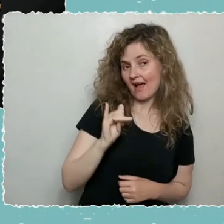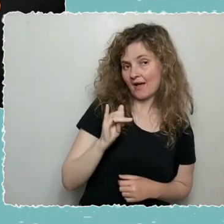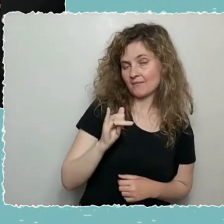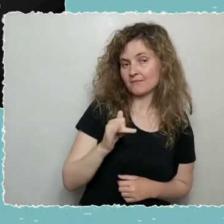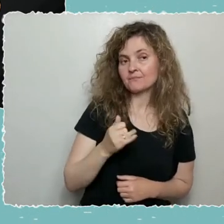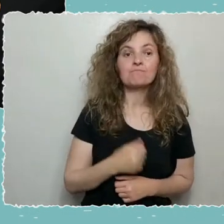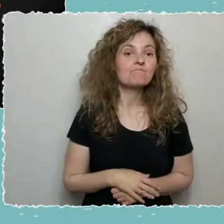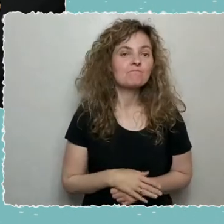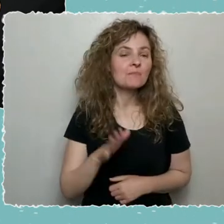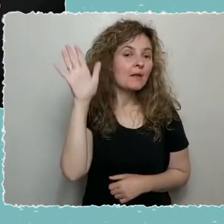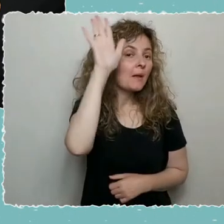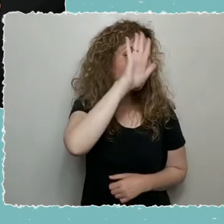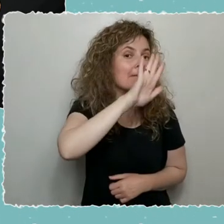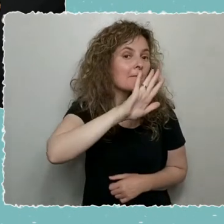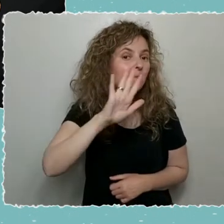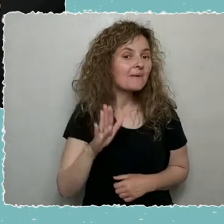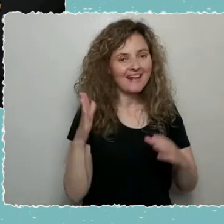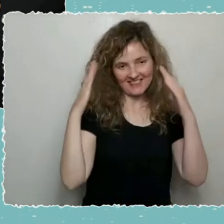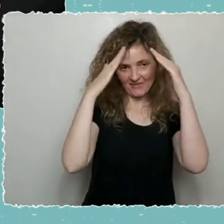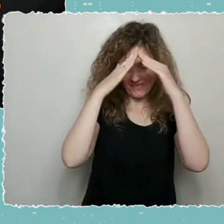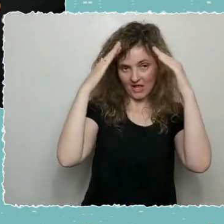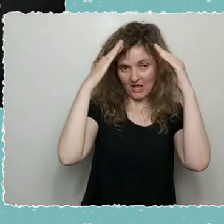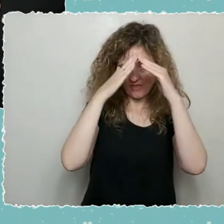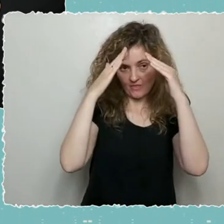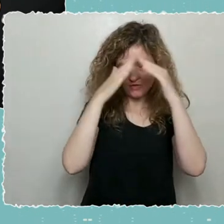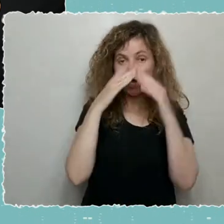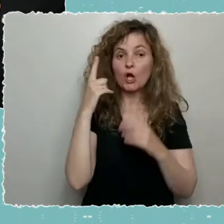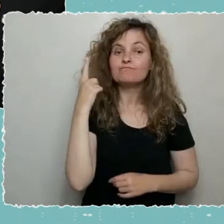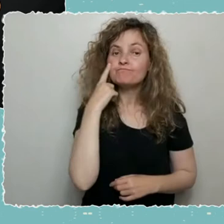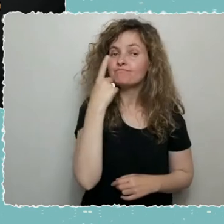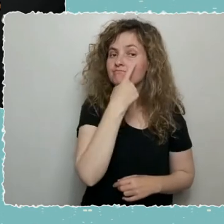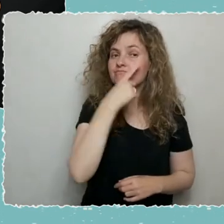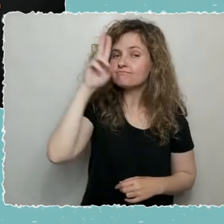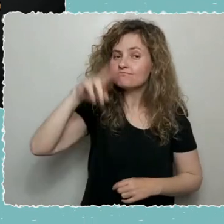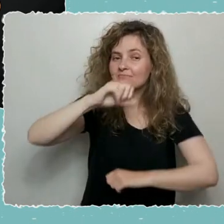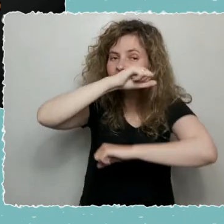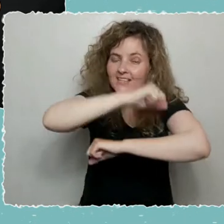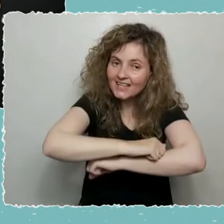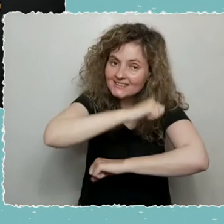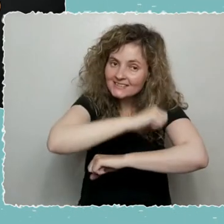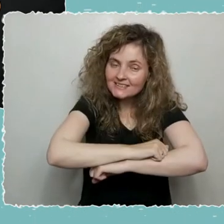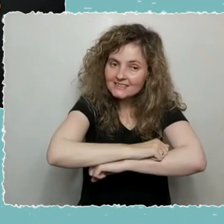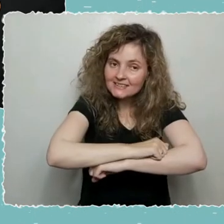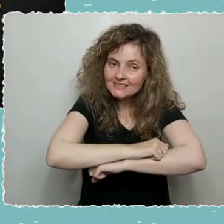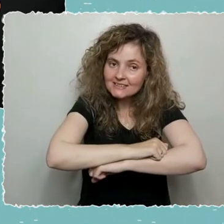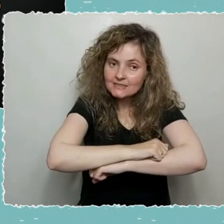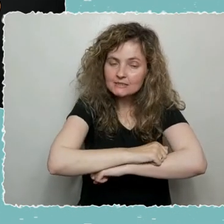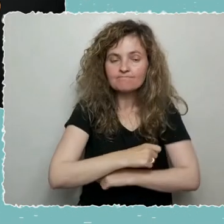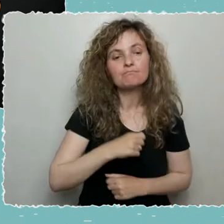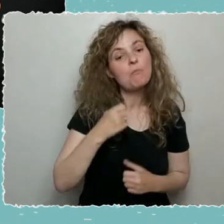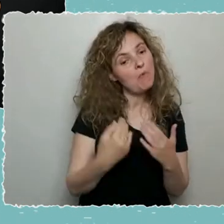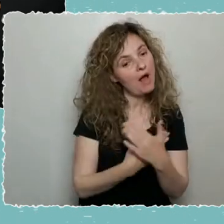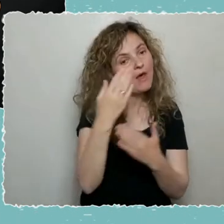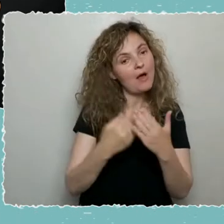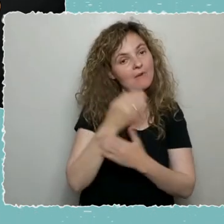eu parece unha casiña. Os ollos son as ventas que